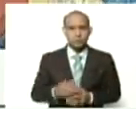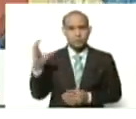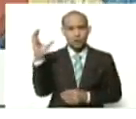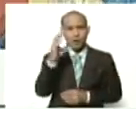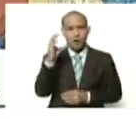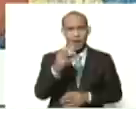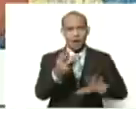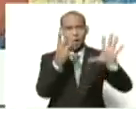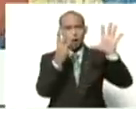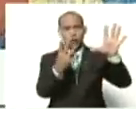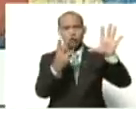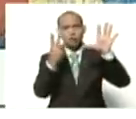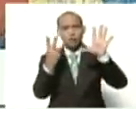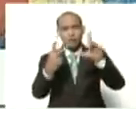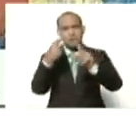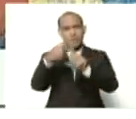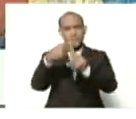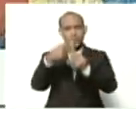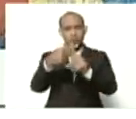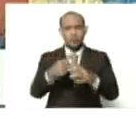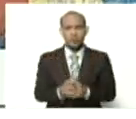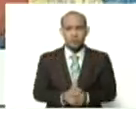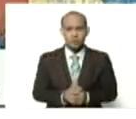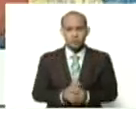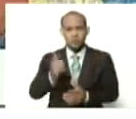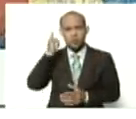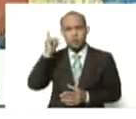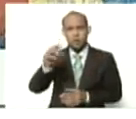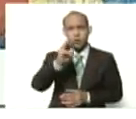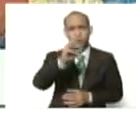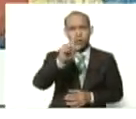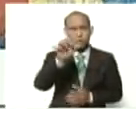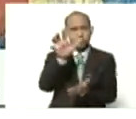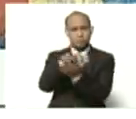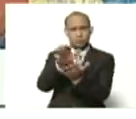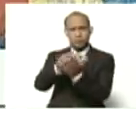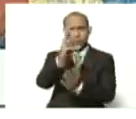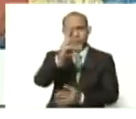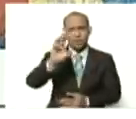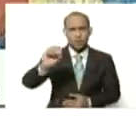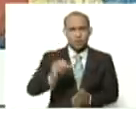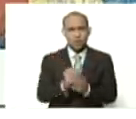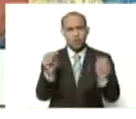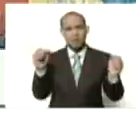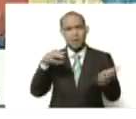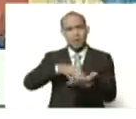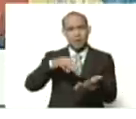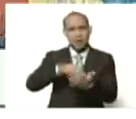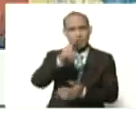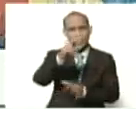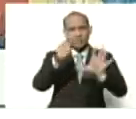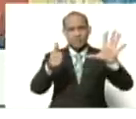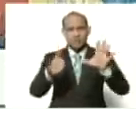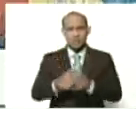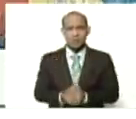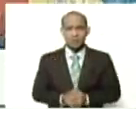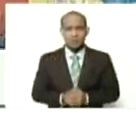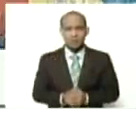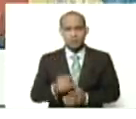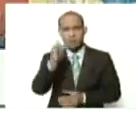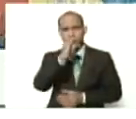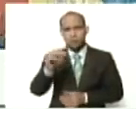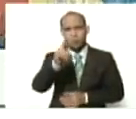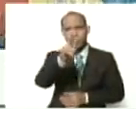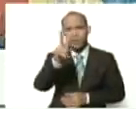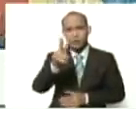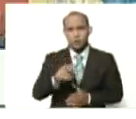Caracas, 87 casos. Yaracuy, 31. Nueva Esparta, 30. Miranda, 26. Zulia,